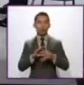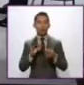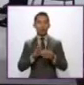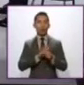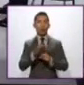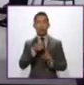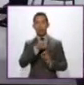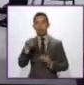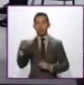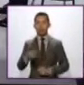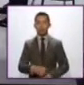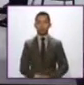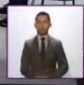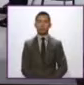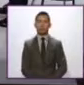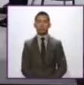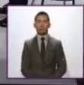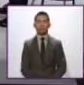participar.